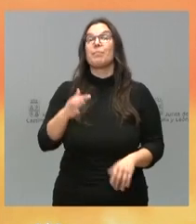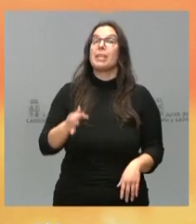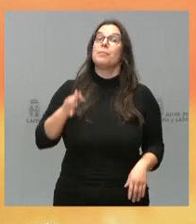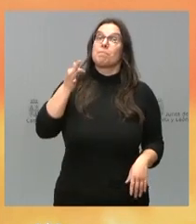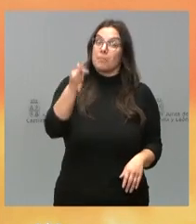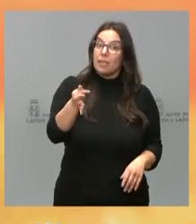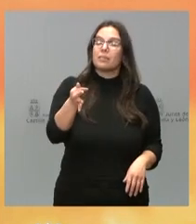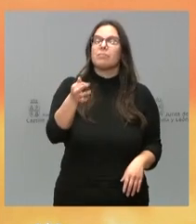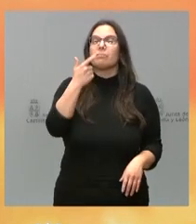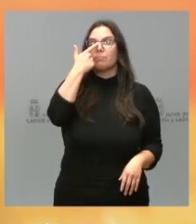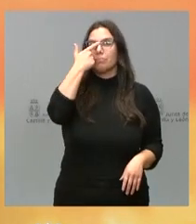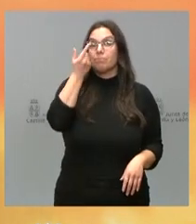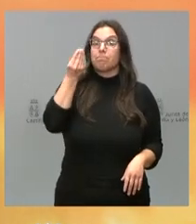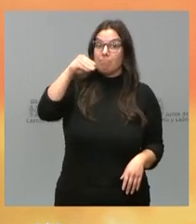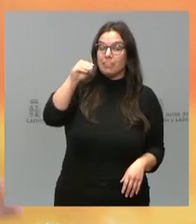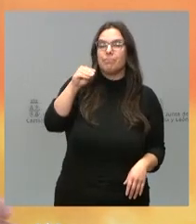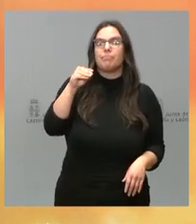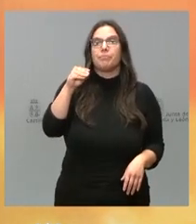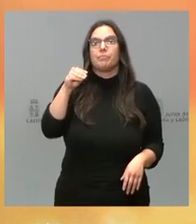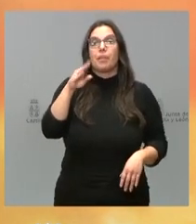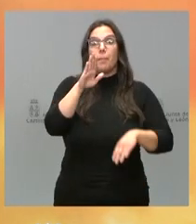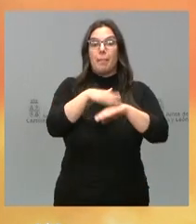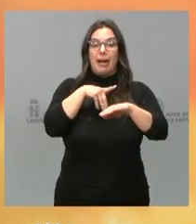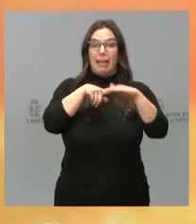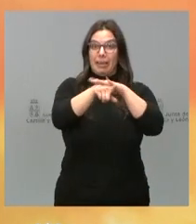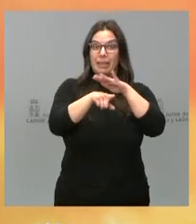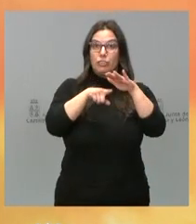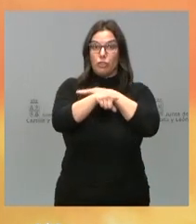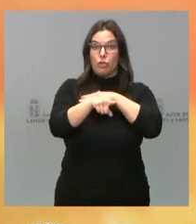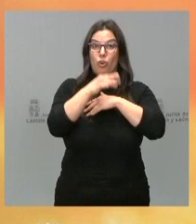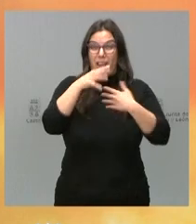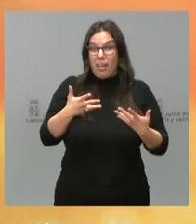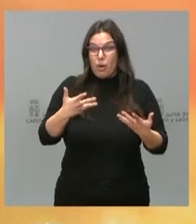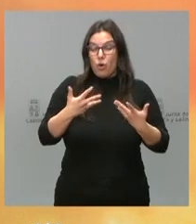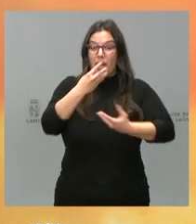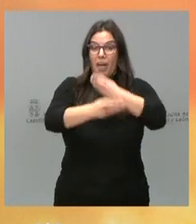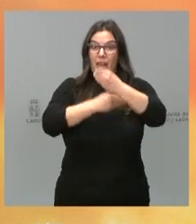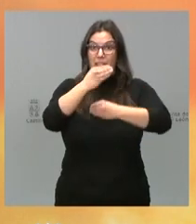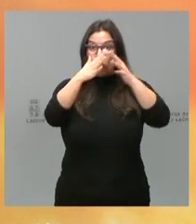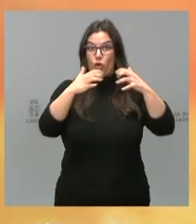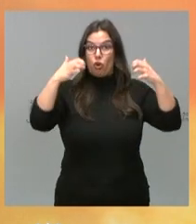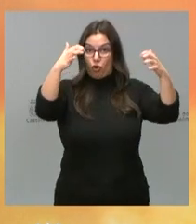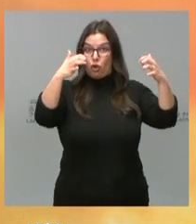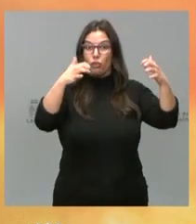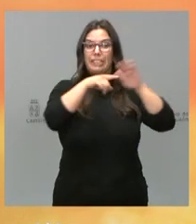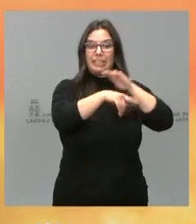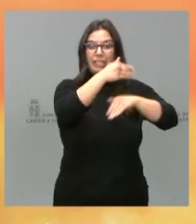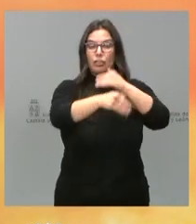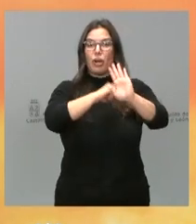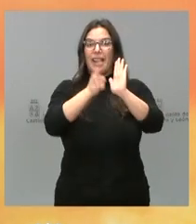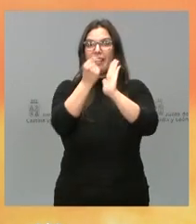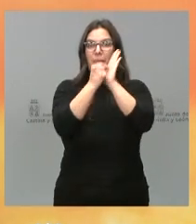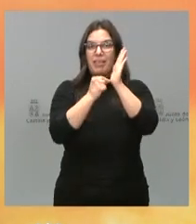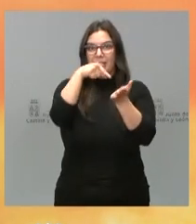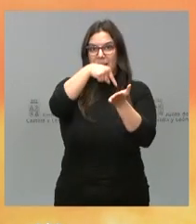de manera adicional en la tramitación que se está haciendo en las por las cortes de la ley de medidas tributarias